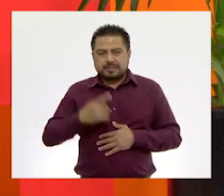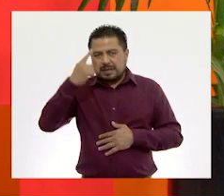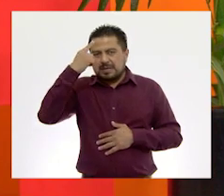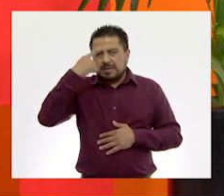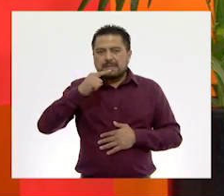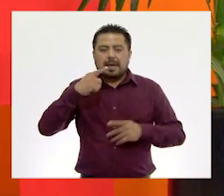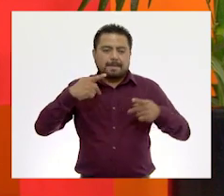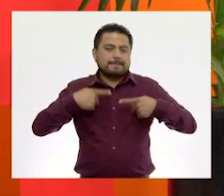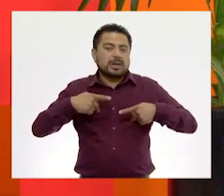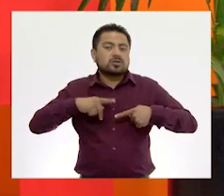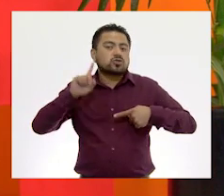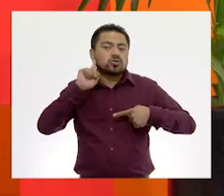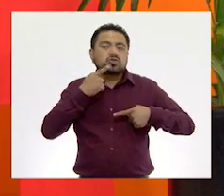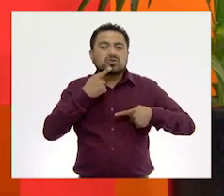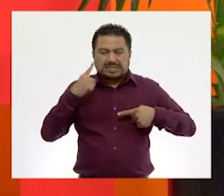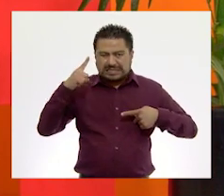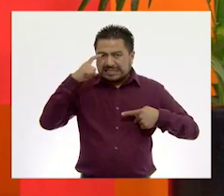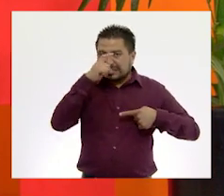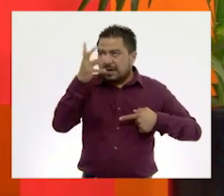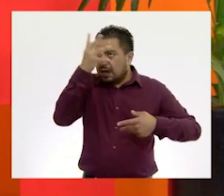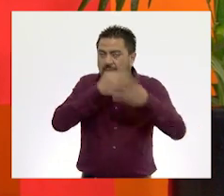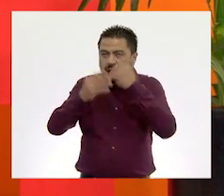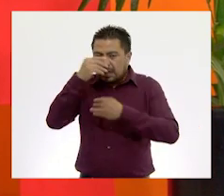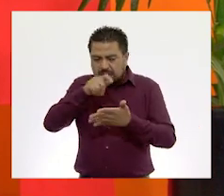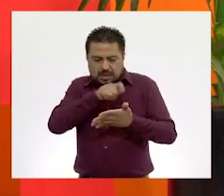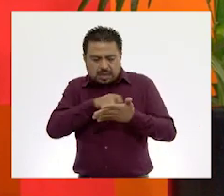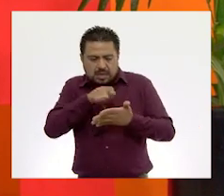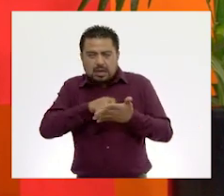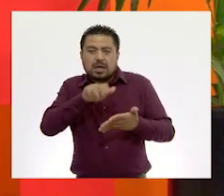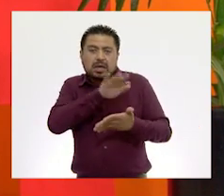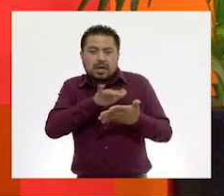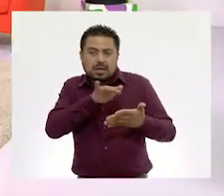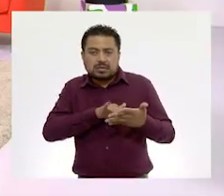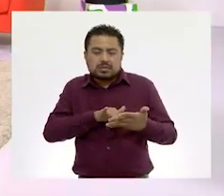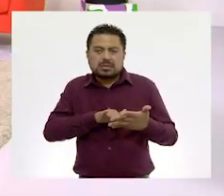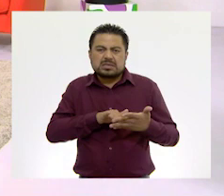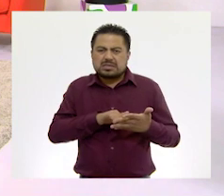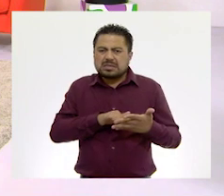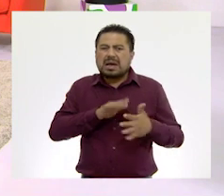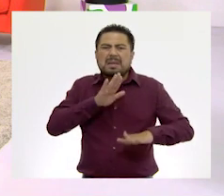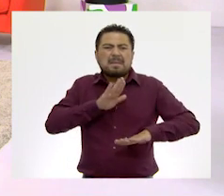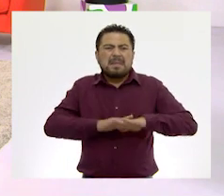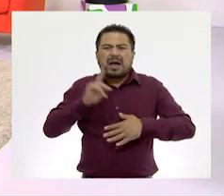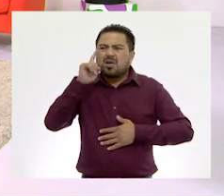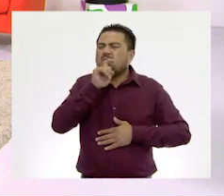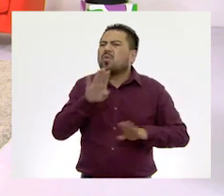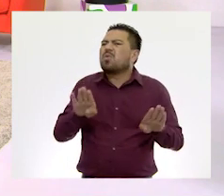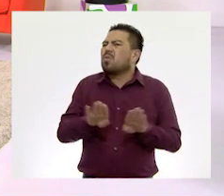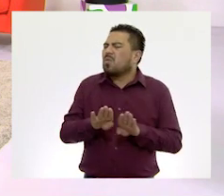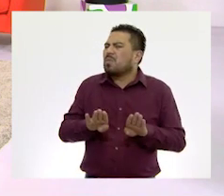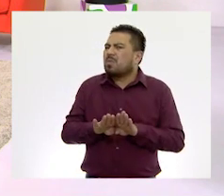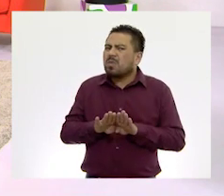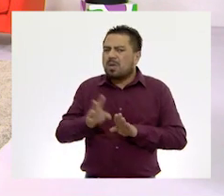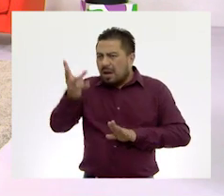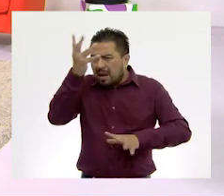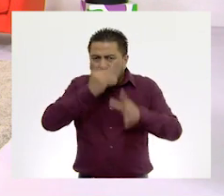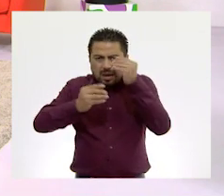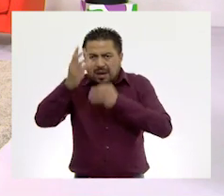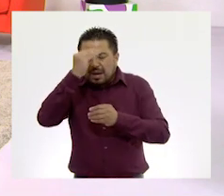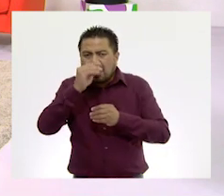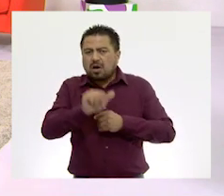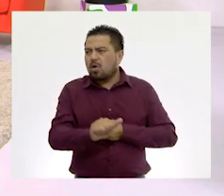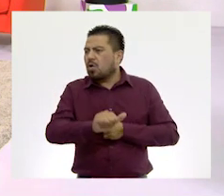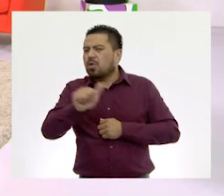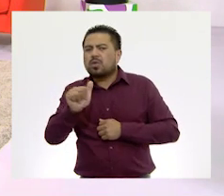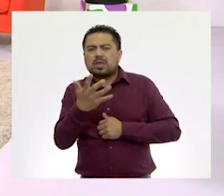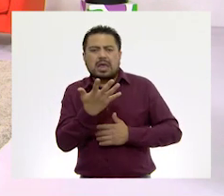Para las personas sordas es complicado aprender a leer y a escribir. ¿Y qué tan complicado es aprender otra